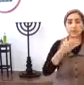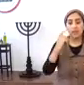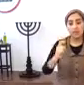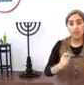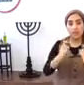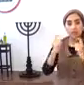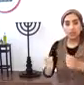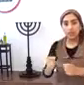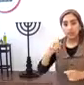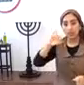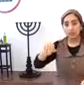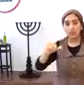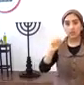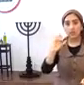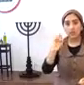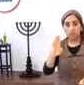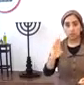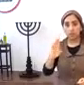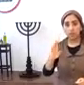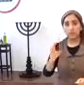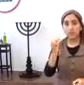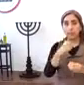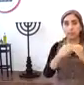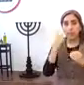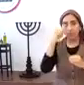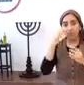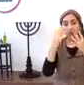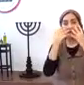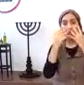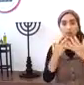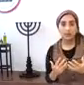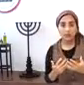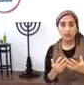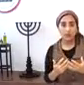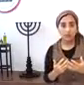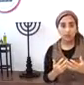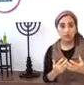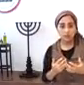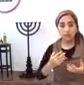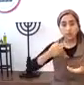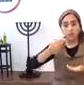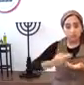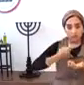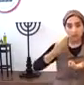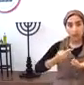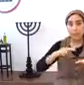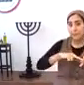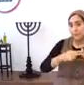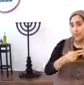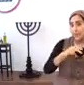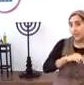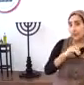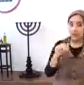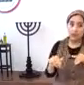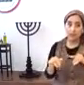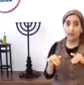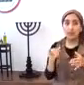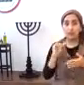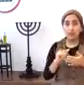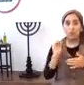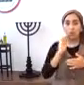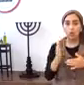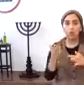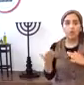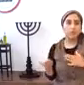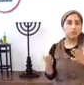Entonces, dio a Jacob comida de duelo y era una señal de que